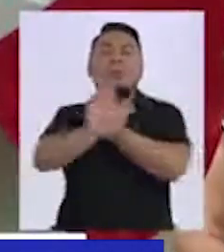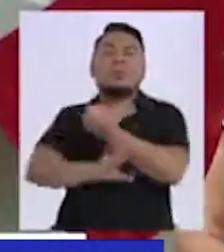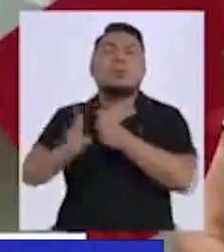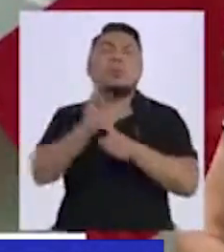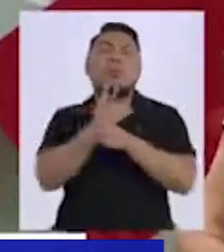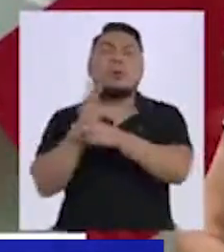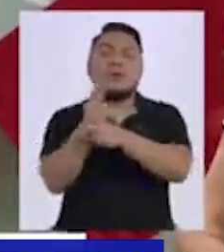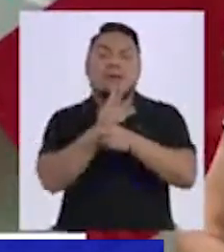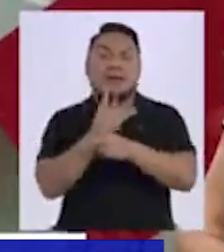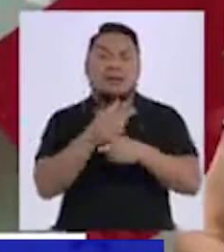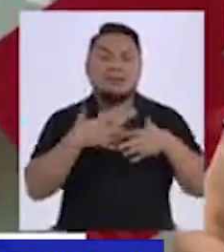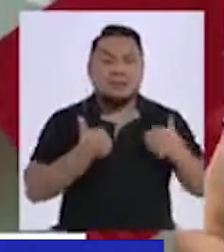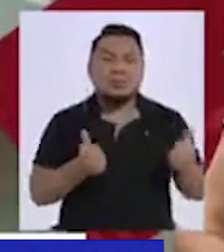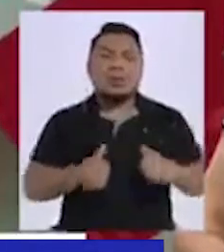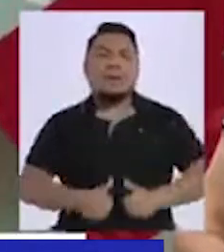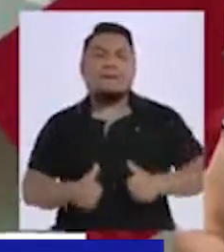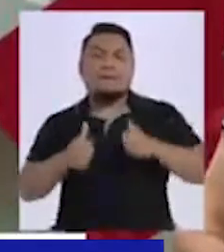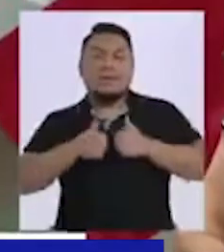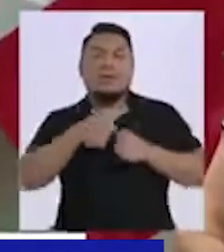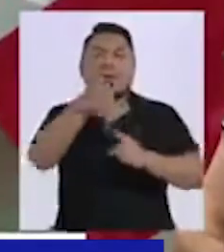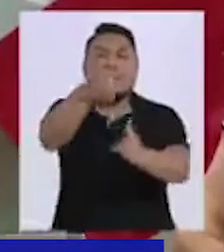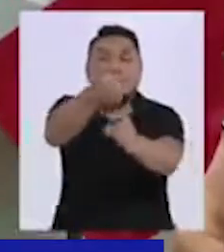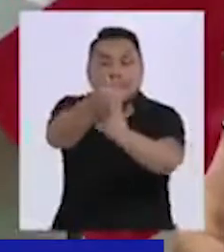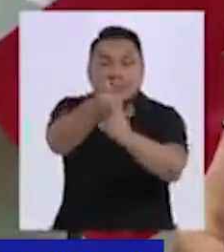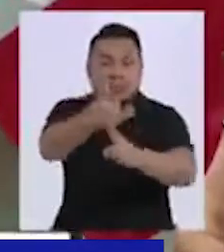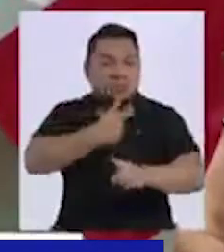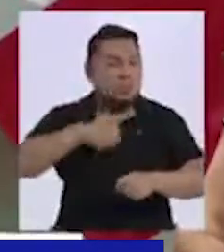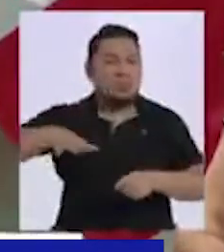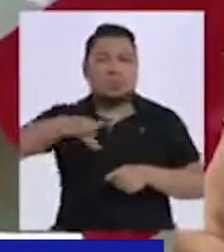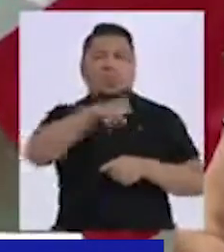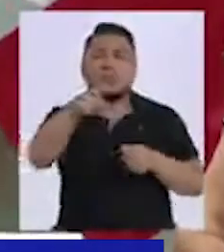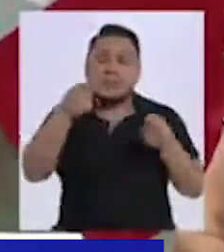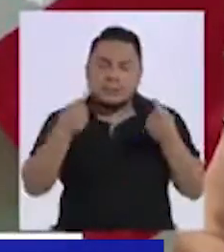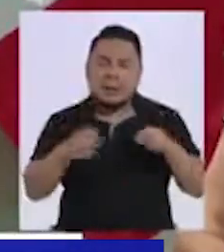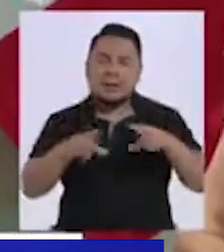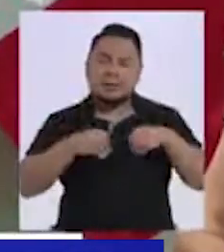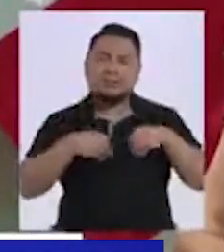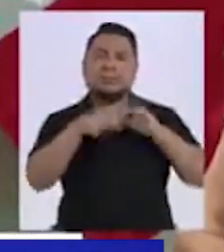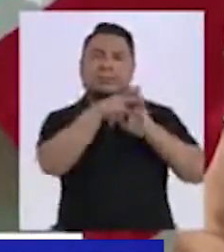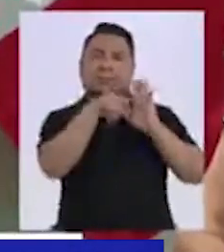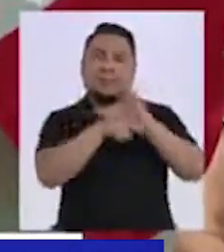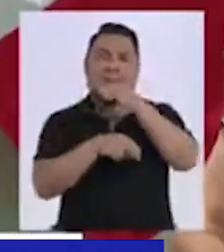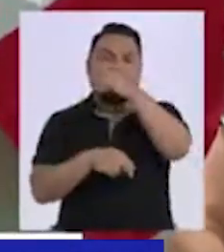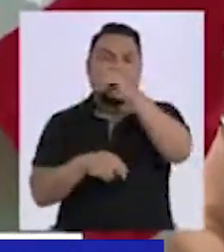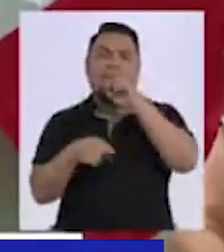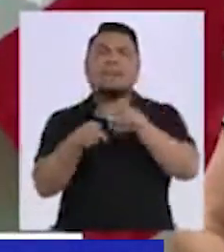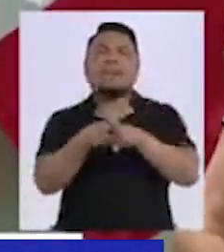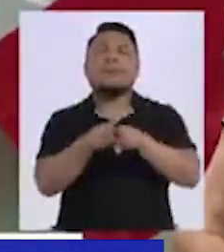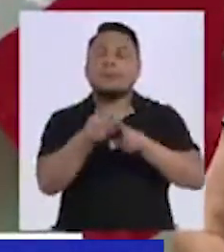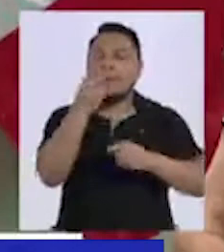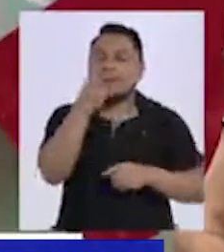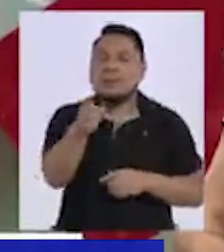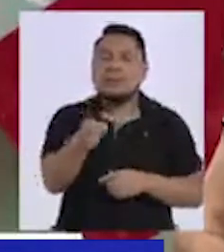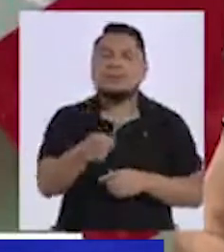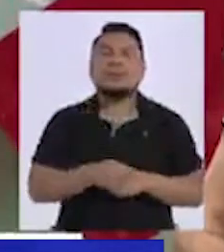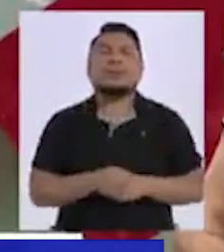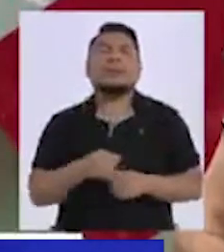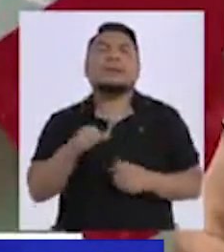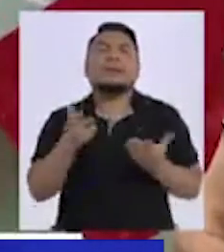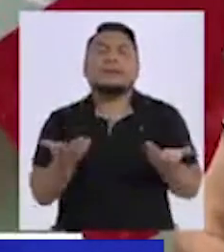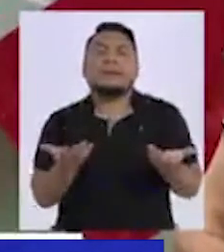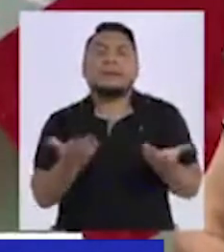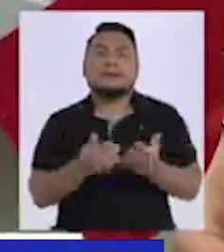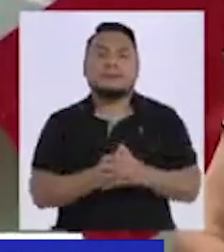salud, la vida de nosotros mismos. Entonces, hagamos ese esfuerzo de cumplimiento. Y también ahí vemos que se